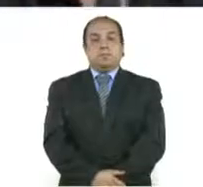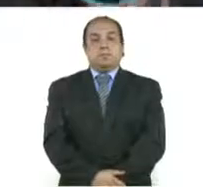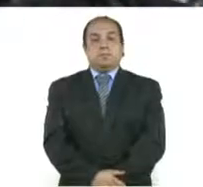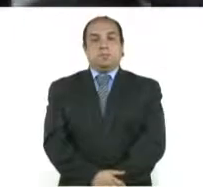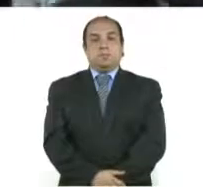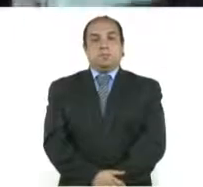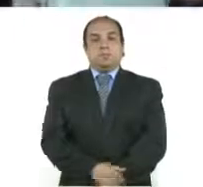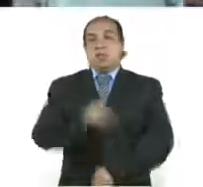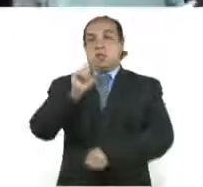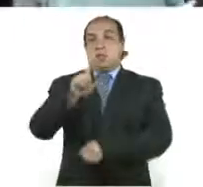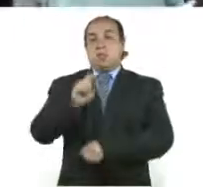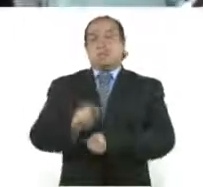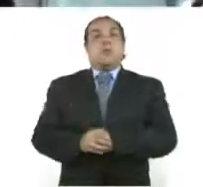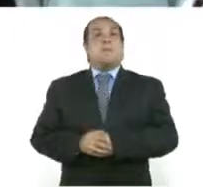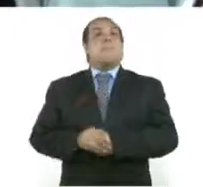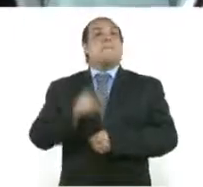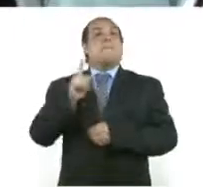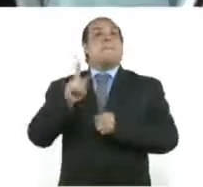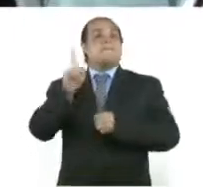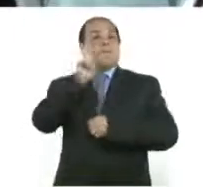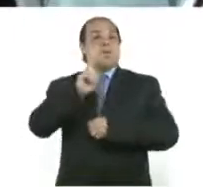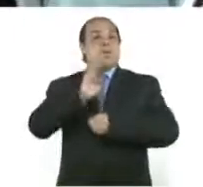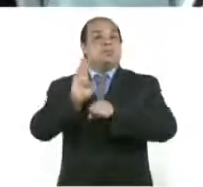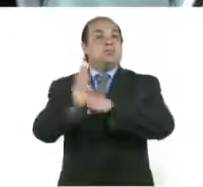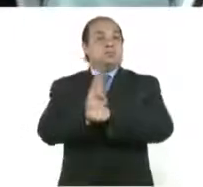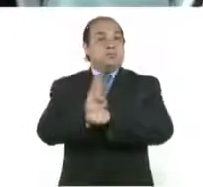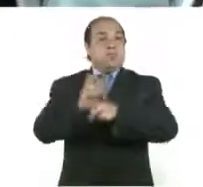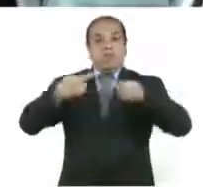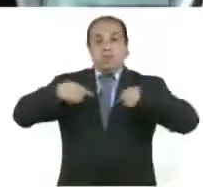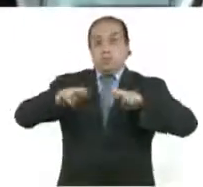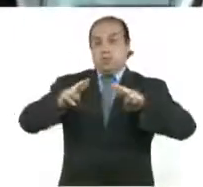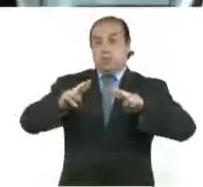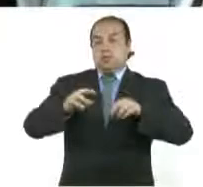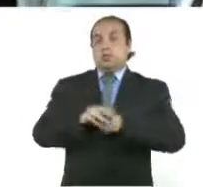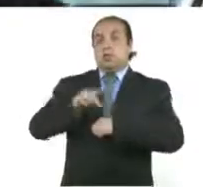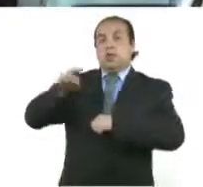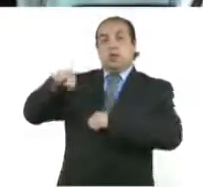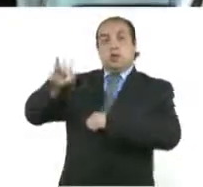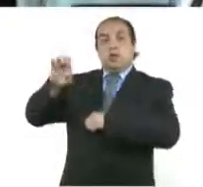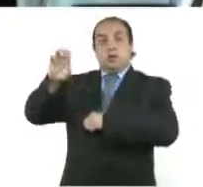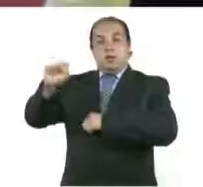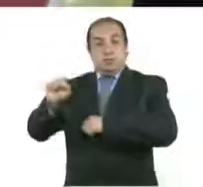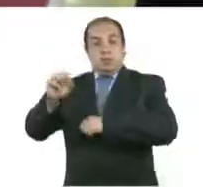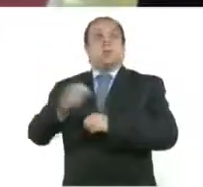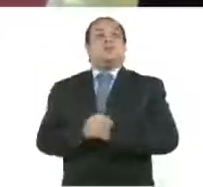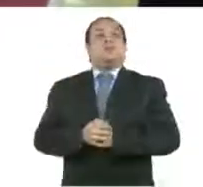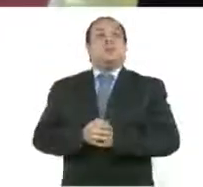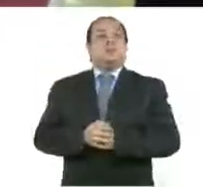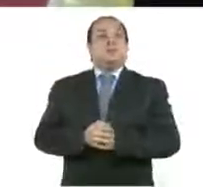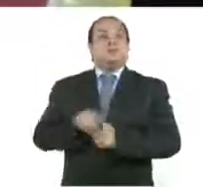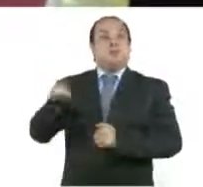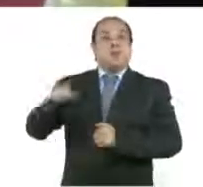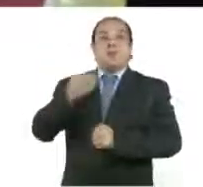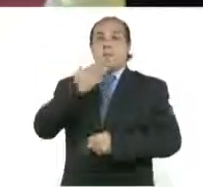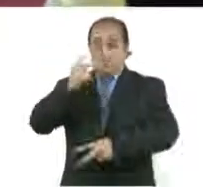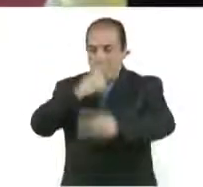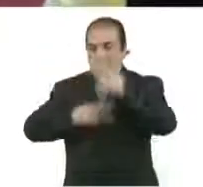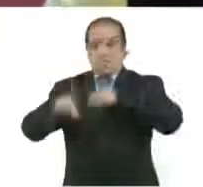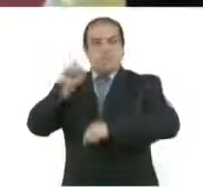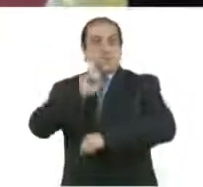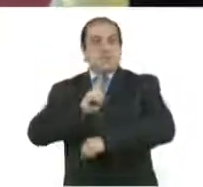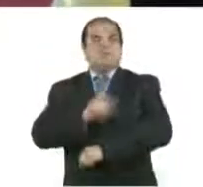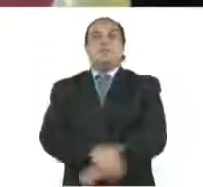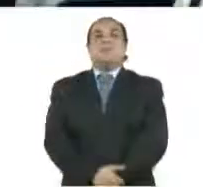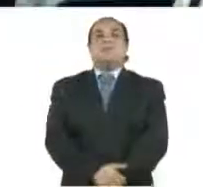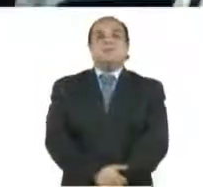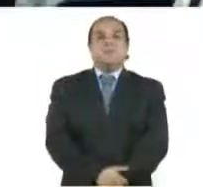Y también como beneficiaria representante de nuestros beneficiarios, Nieves Rosas María Romero Salinas. Bienvenida.